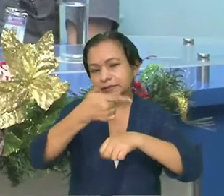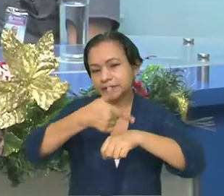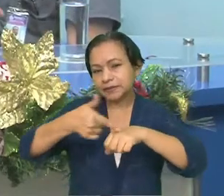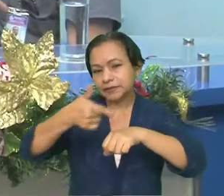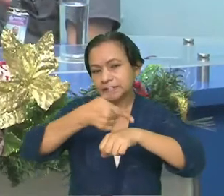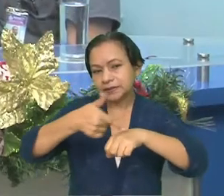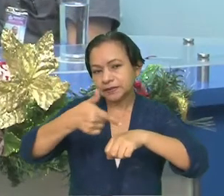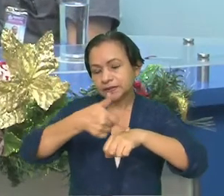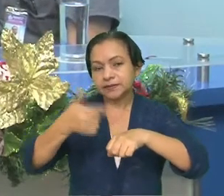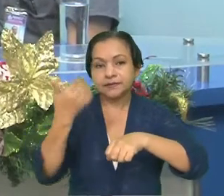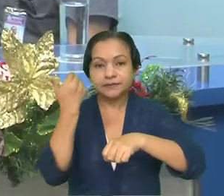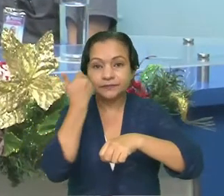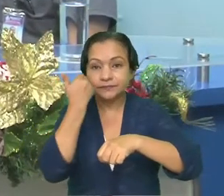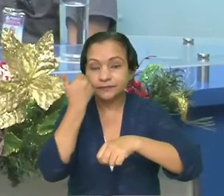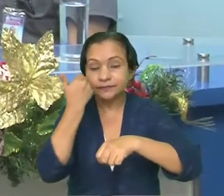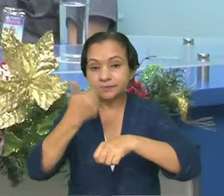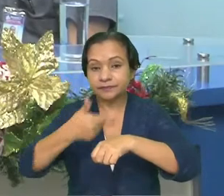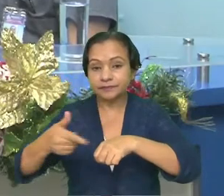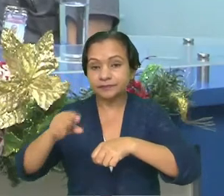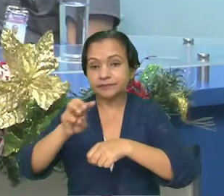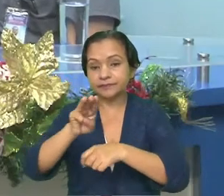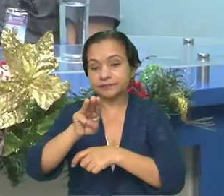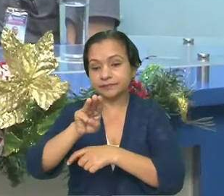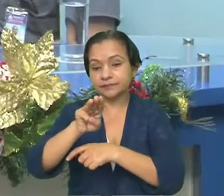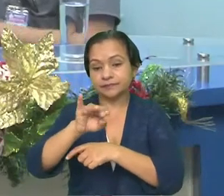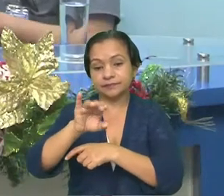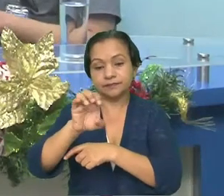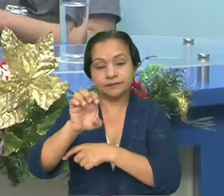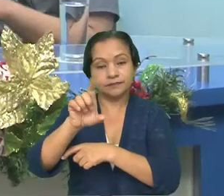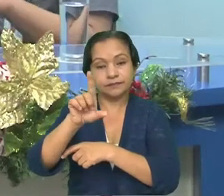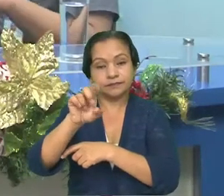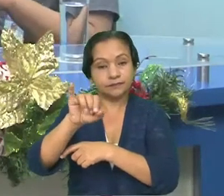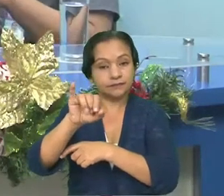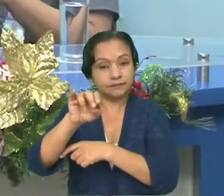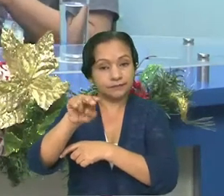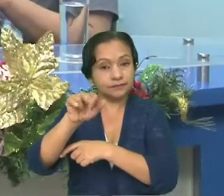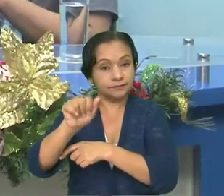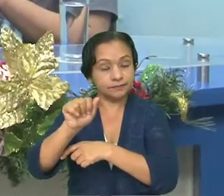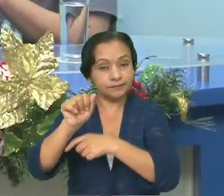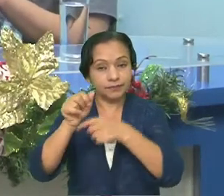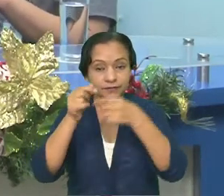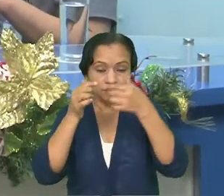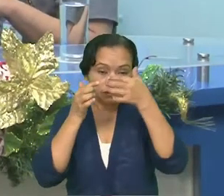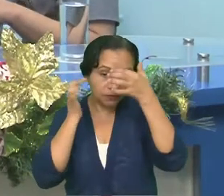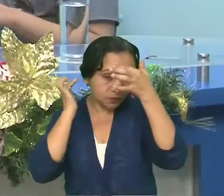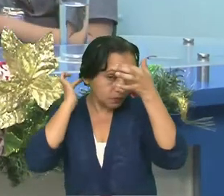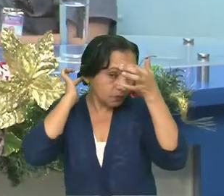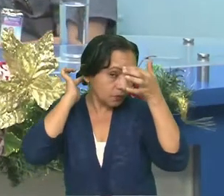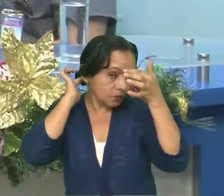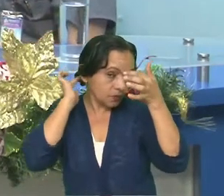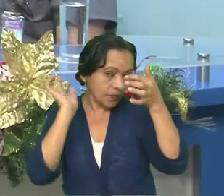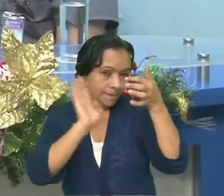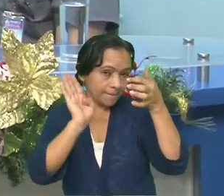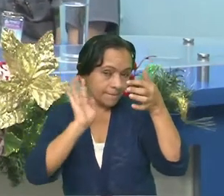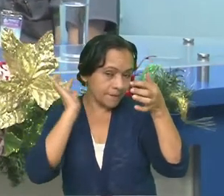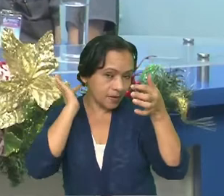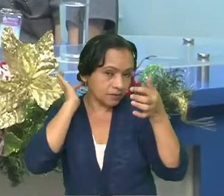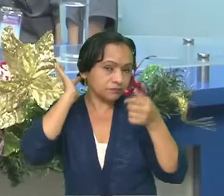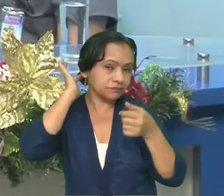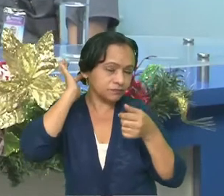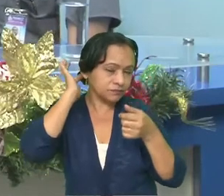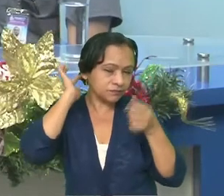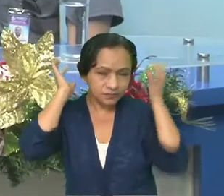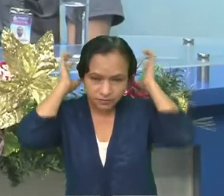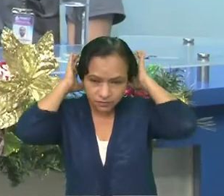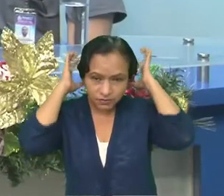decir, cuando hay una enfermedad que afecta la mielina, se va a ver en esta parte del cerebro que le llamamos sustancia blanca. Entonces, un sinónimo